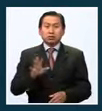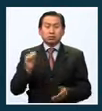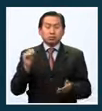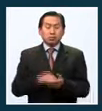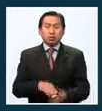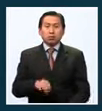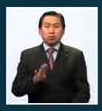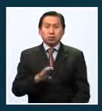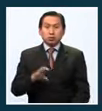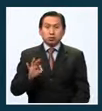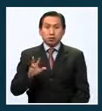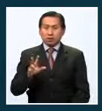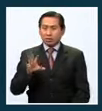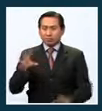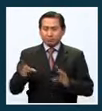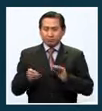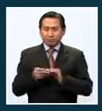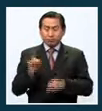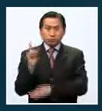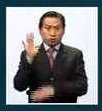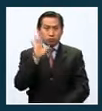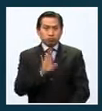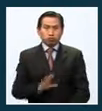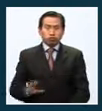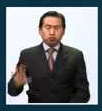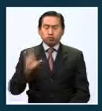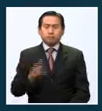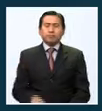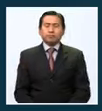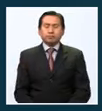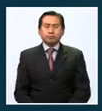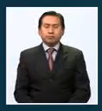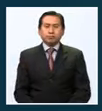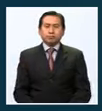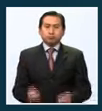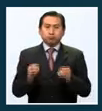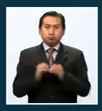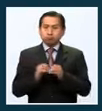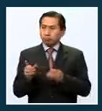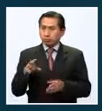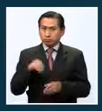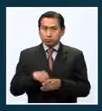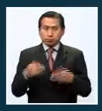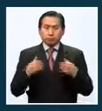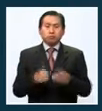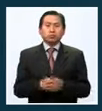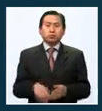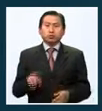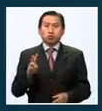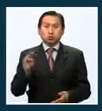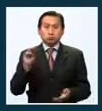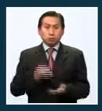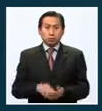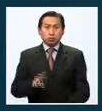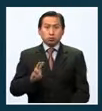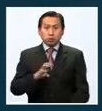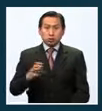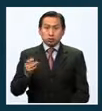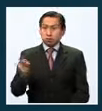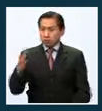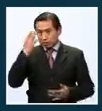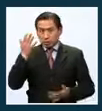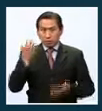25.493 personas contagiadas en toda Bolivia. Datos acumulados: 2.218 sospechosos,